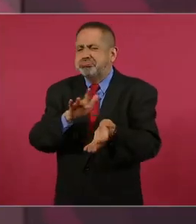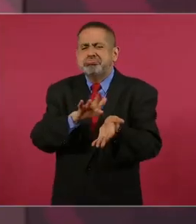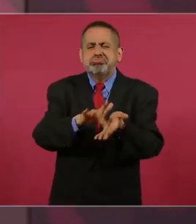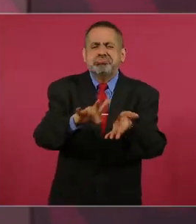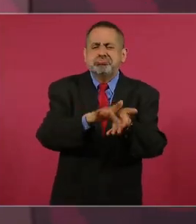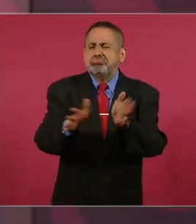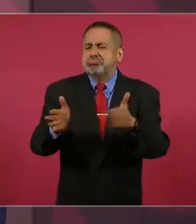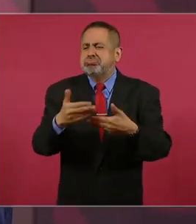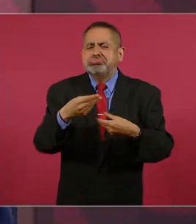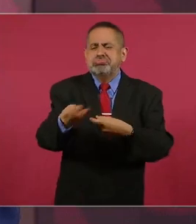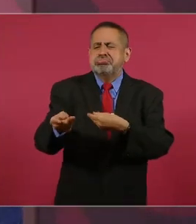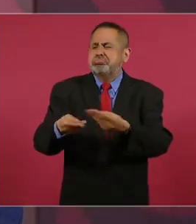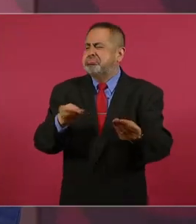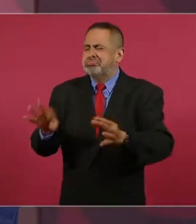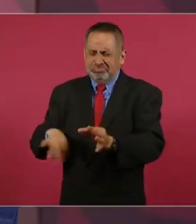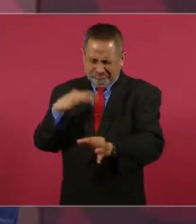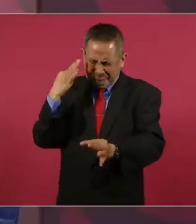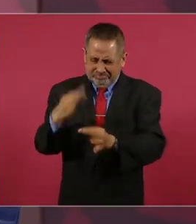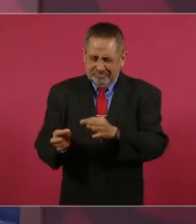contrario a lo que tú dices.